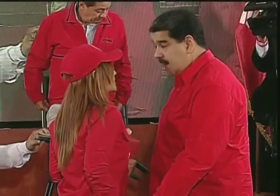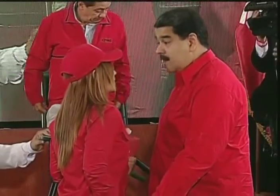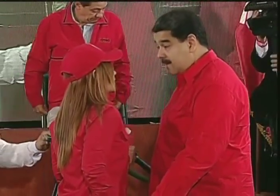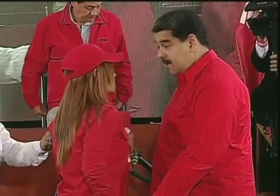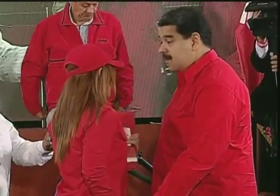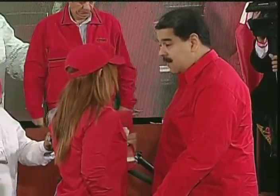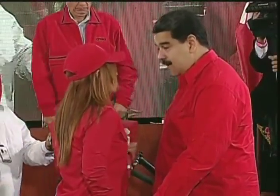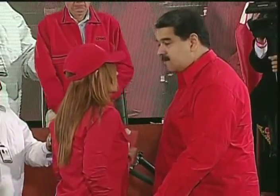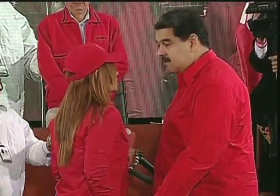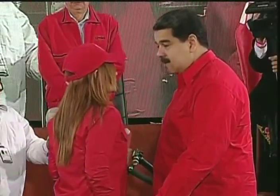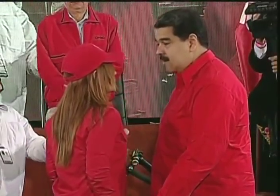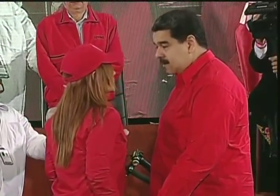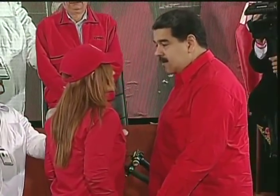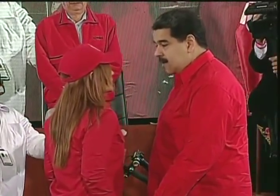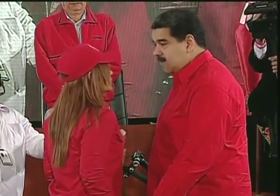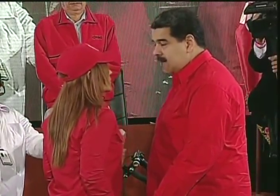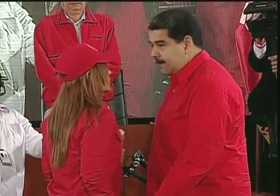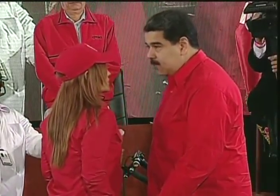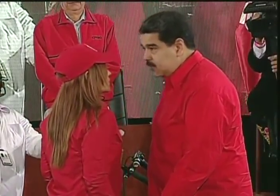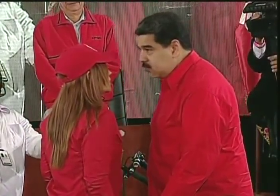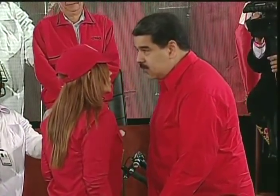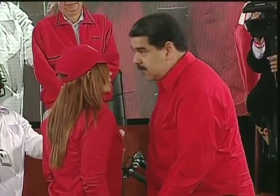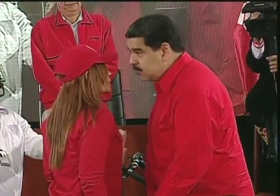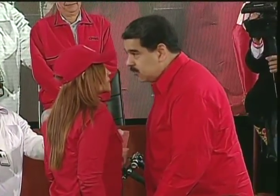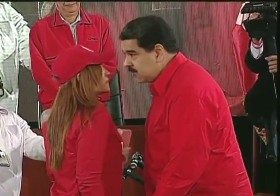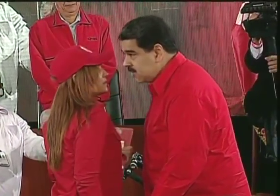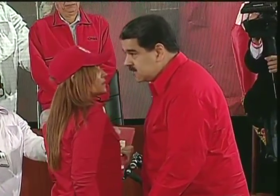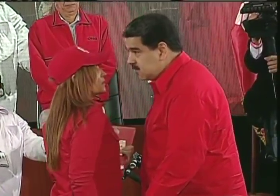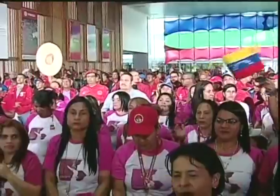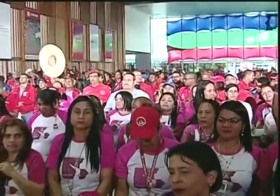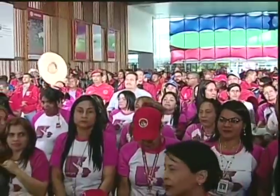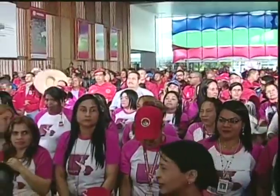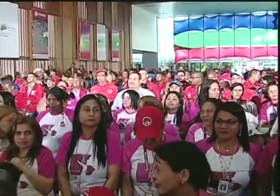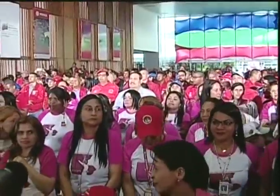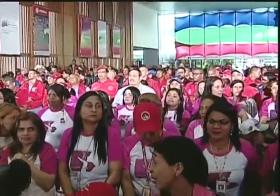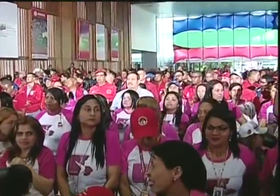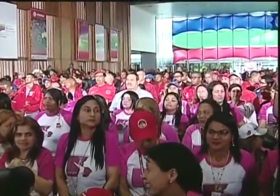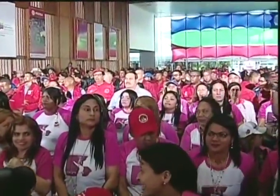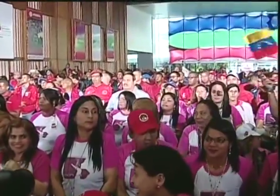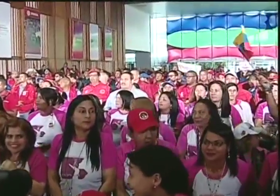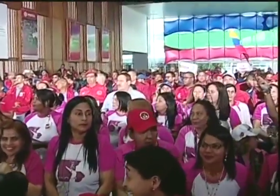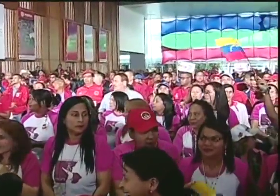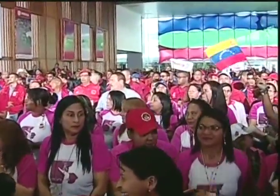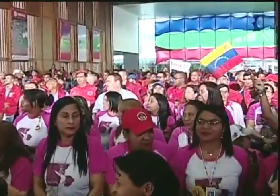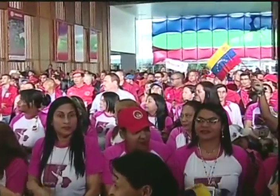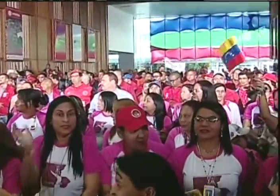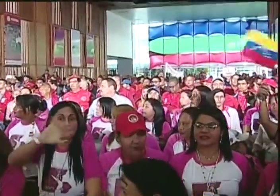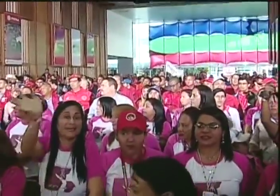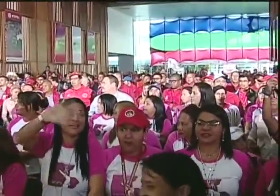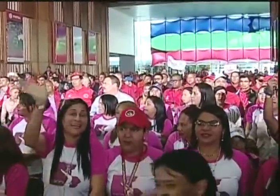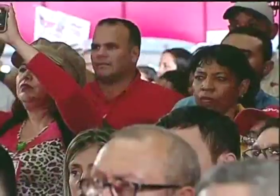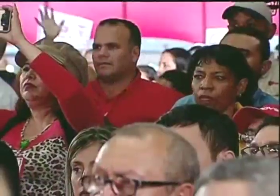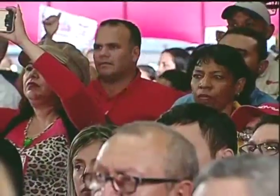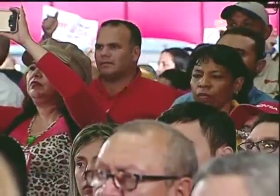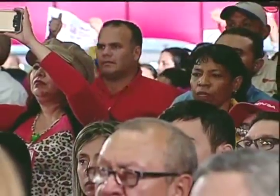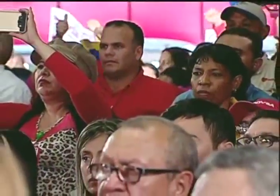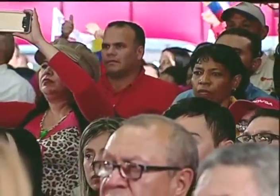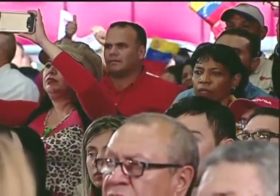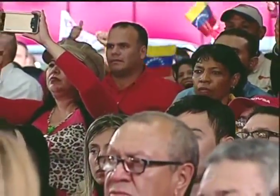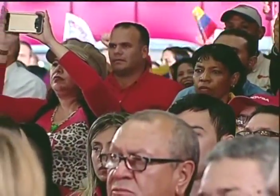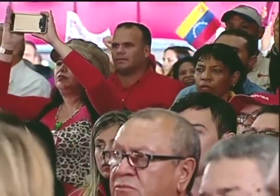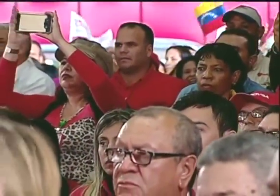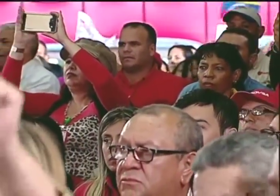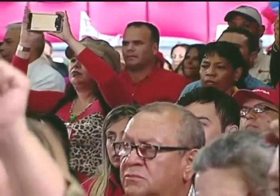De Petróleos de Venezuela entrega en las manos del jefe de Estado venezolano los estatutos de PDVSA y su reglamento. Ella